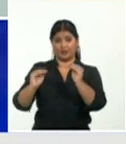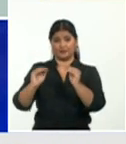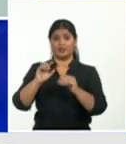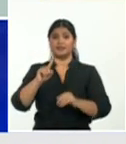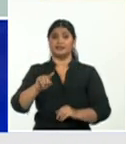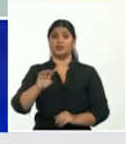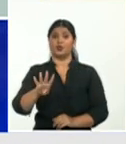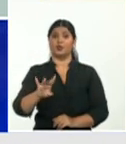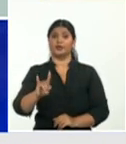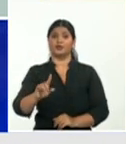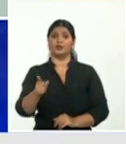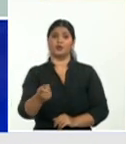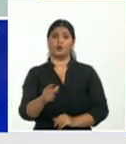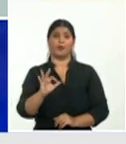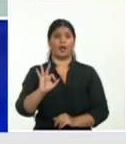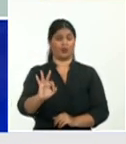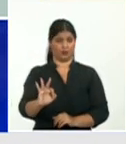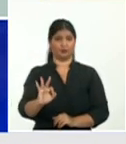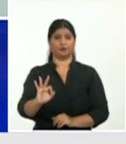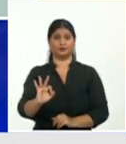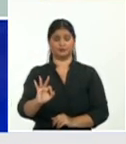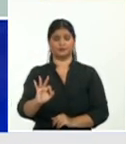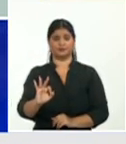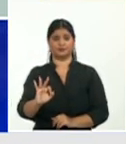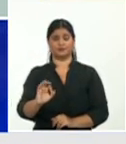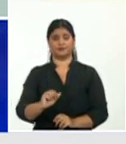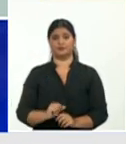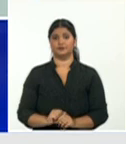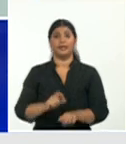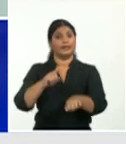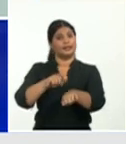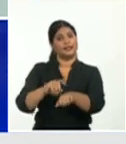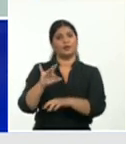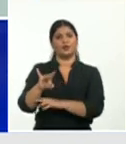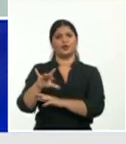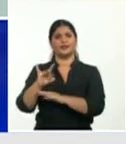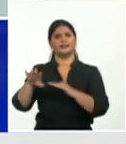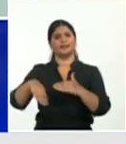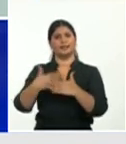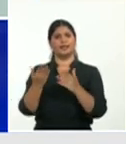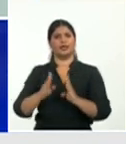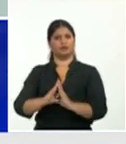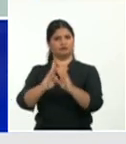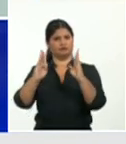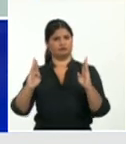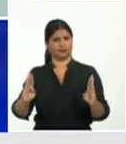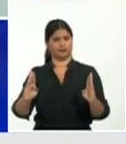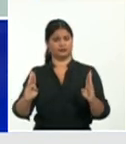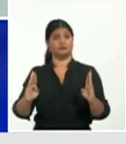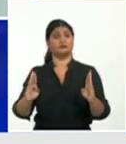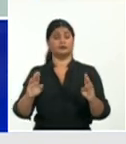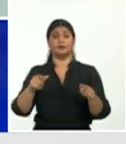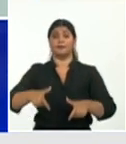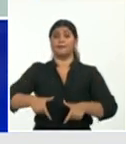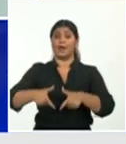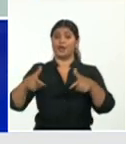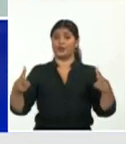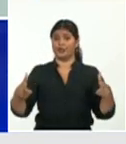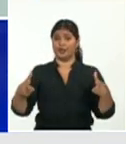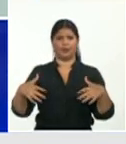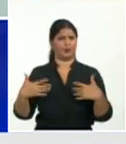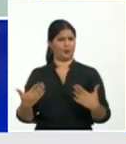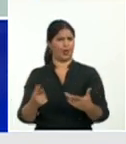149,8 por 100.000 habitantes en los últimos 15 días. Con las tasas más elevadas, La